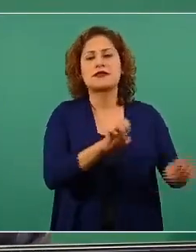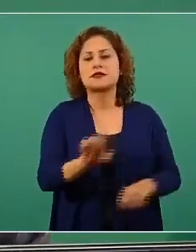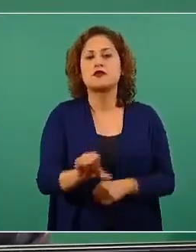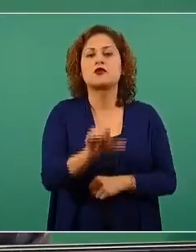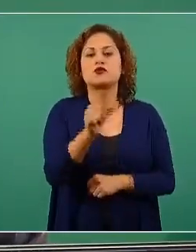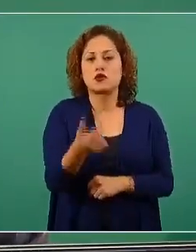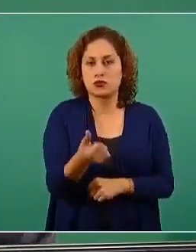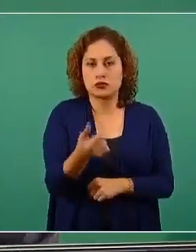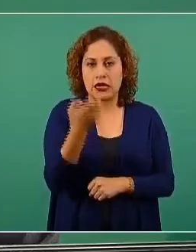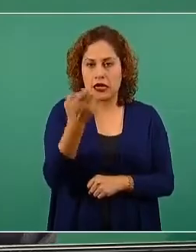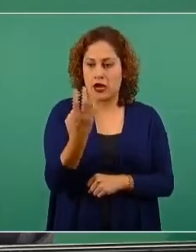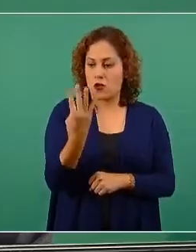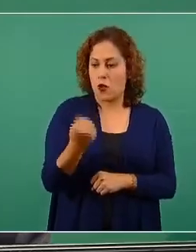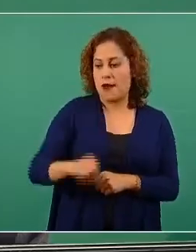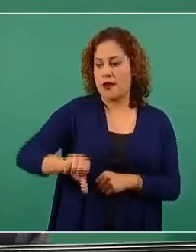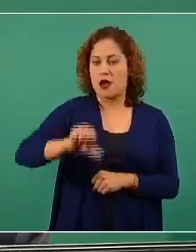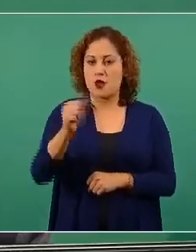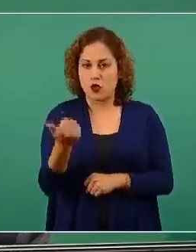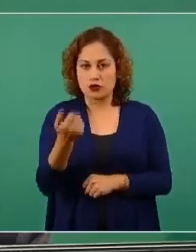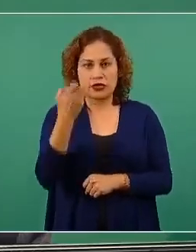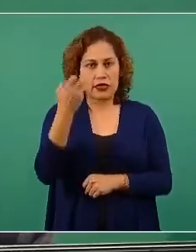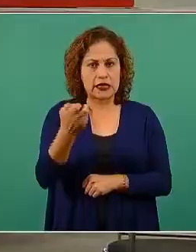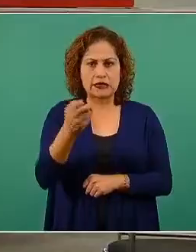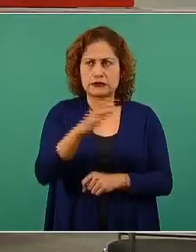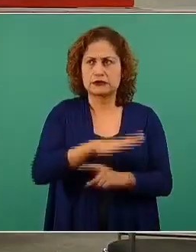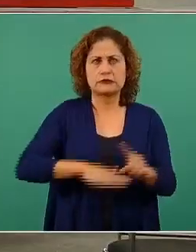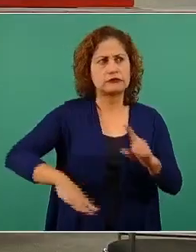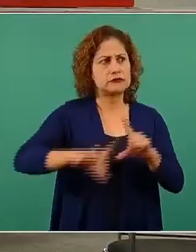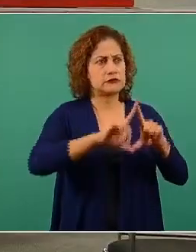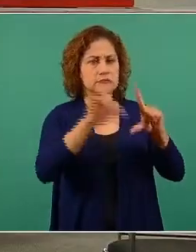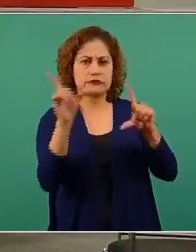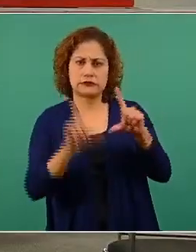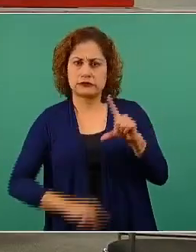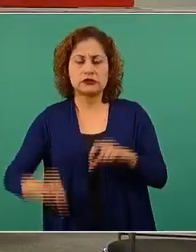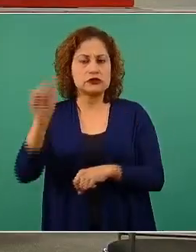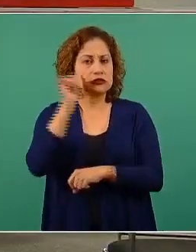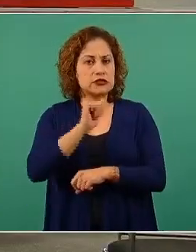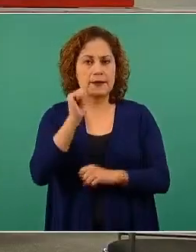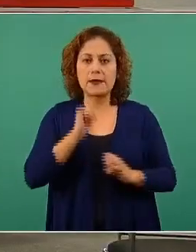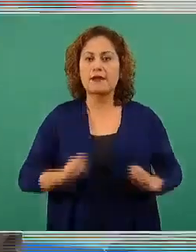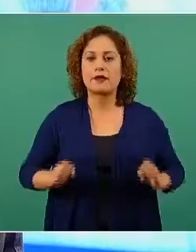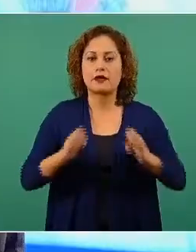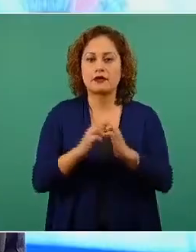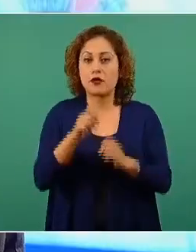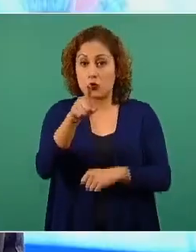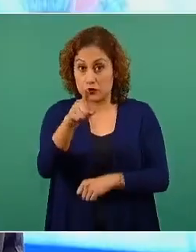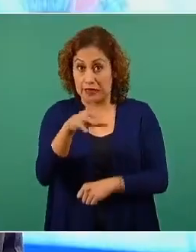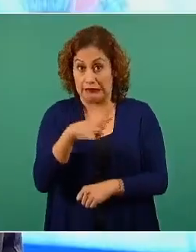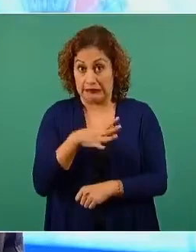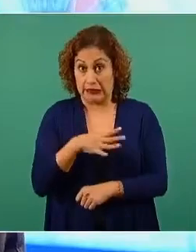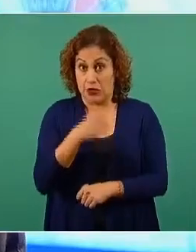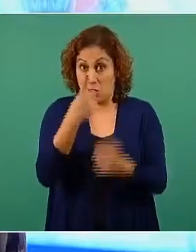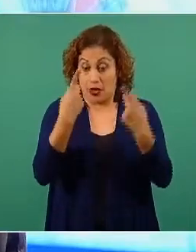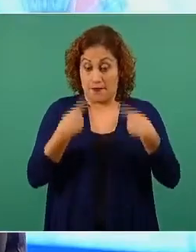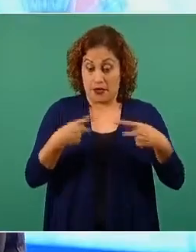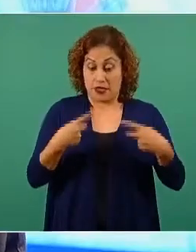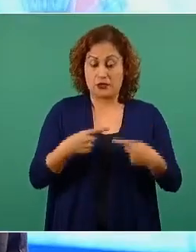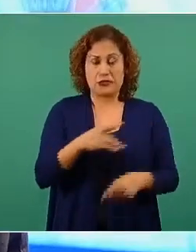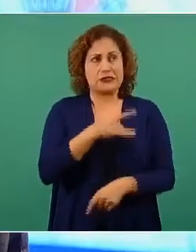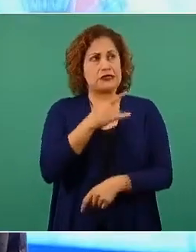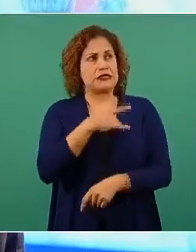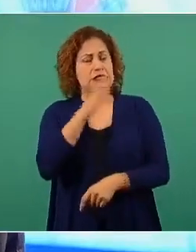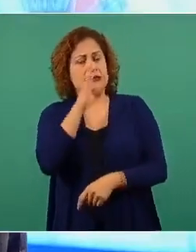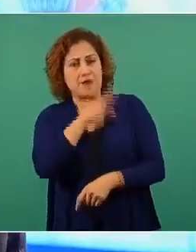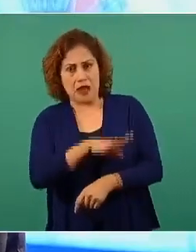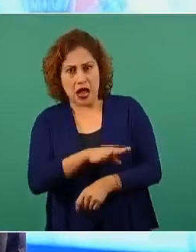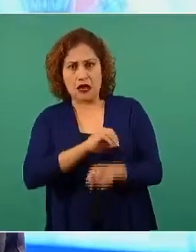emergencias, que hemos mencionado muchísimas veces. Si usted tiene una persona que tiene COVID o tiene usted síntomas sugerentes de